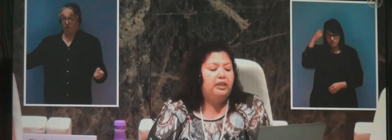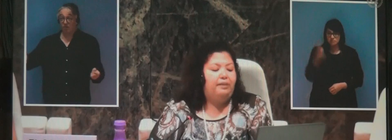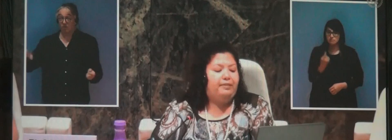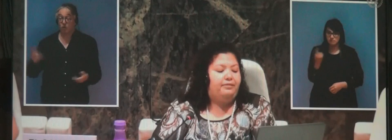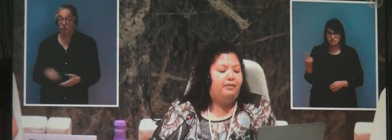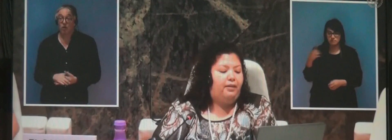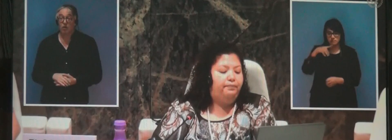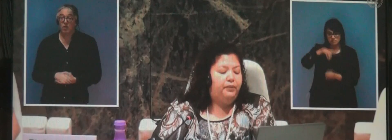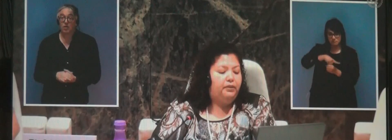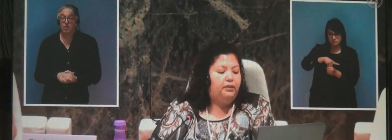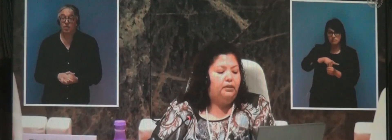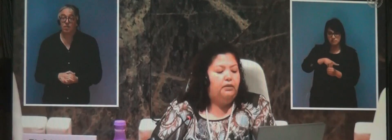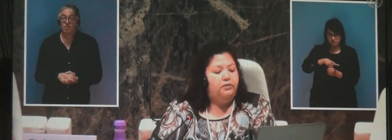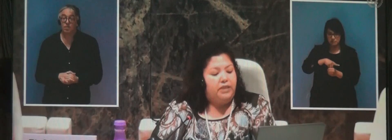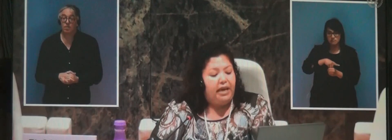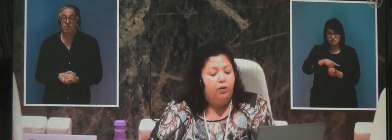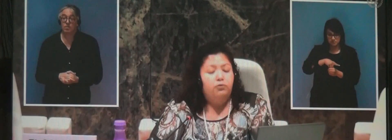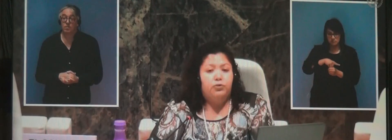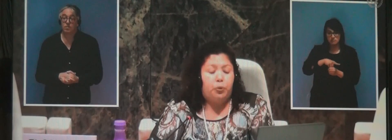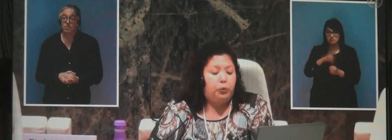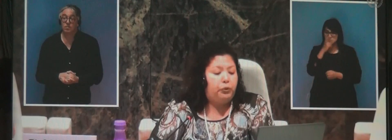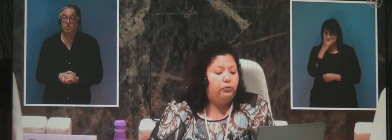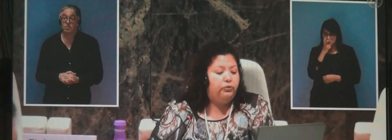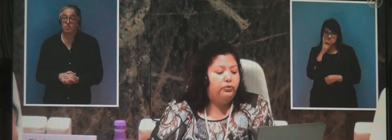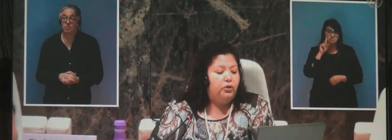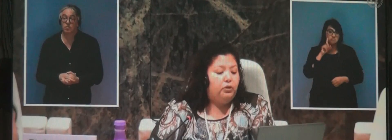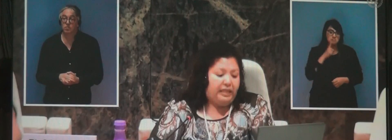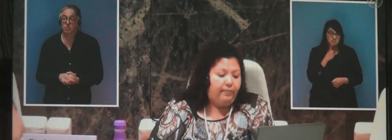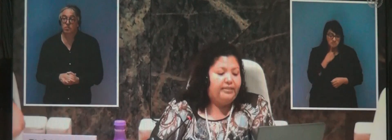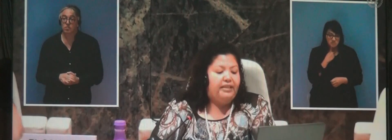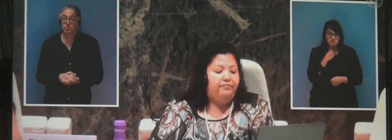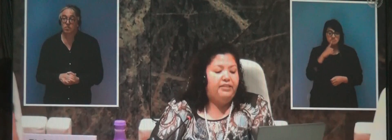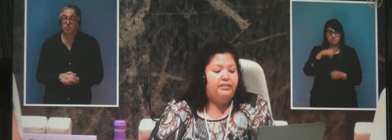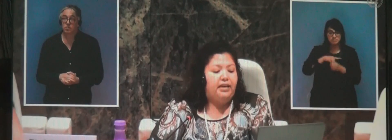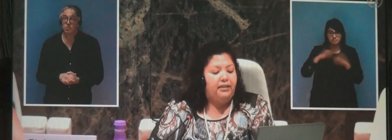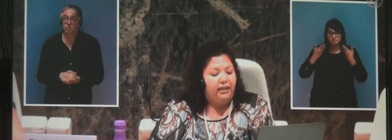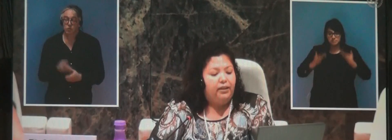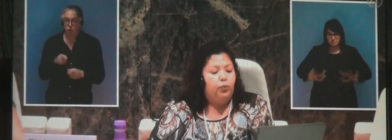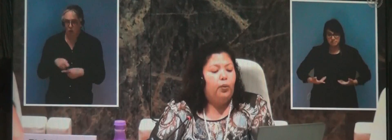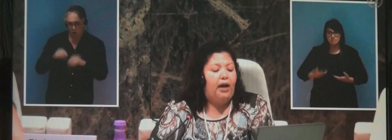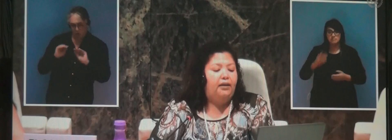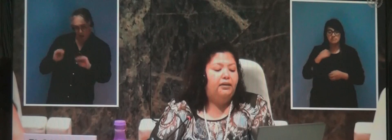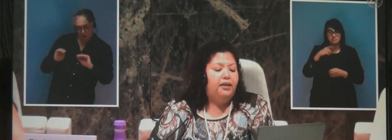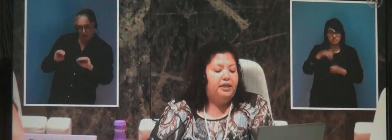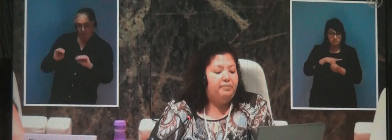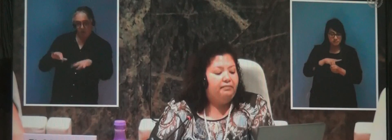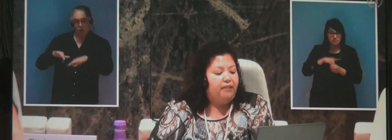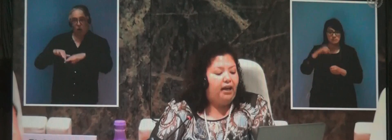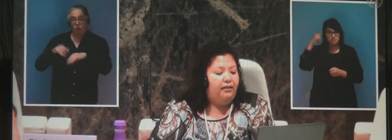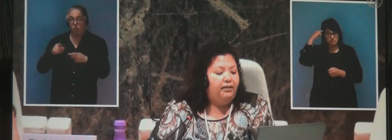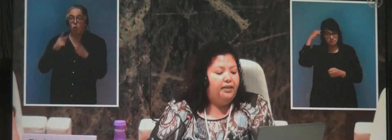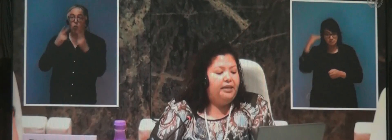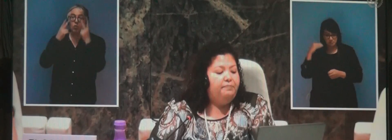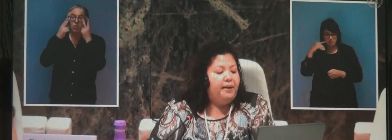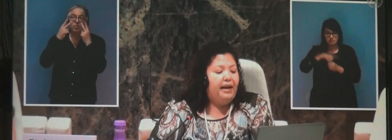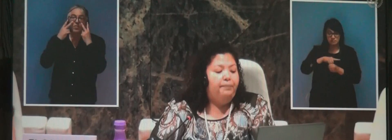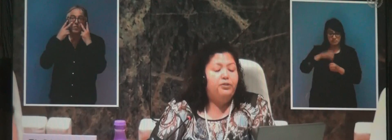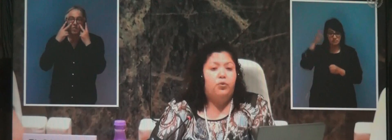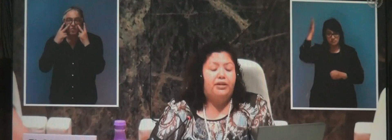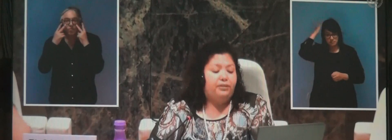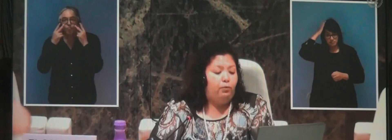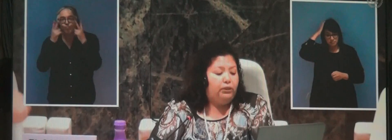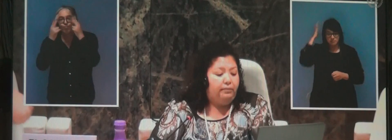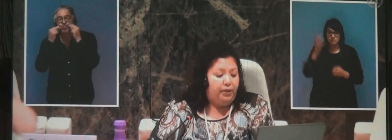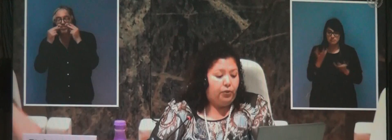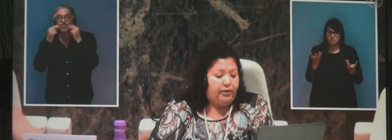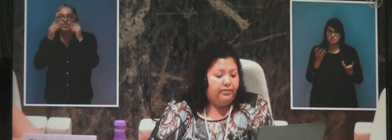con discapacidad, ciegos, sordos, discapacidad física, intelectual y mental, y para las